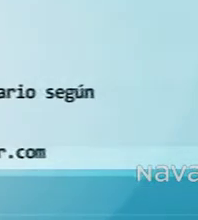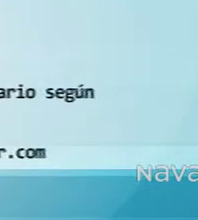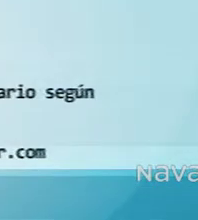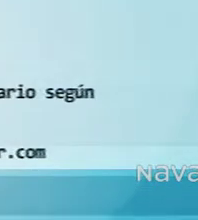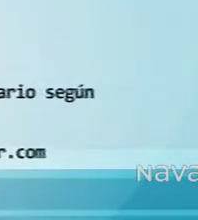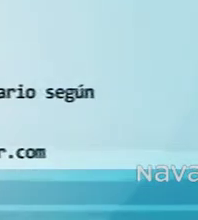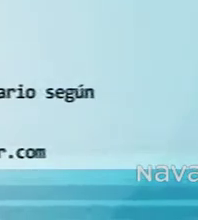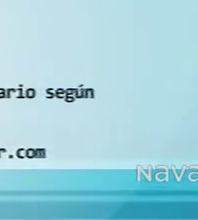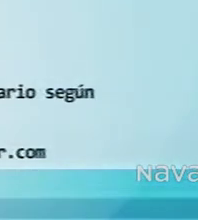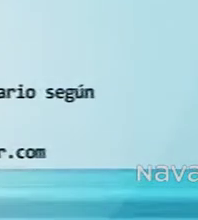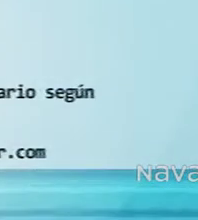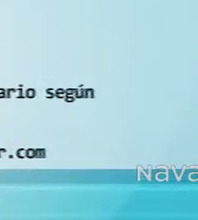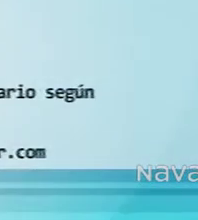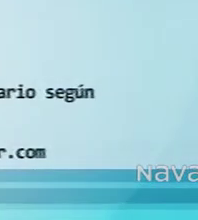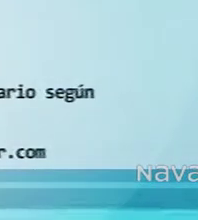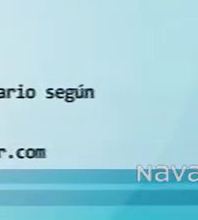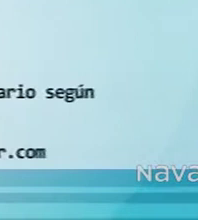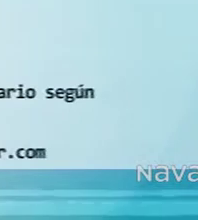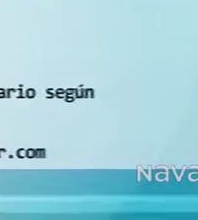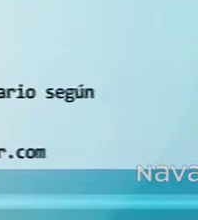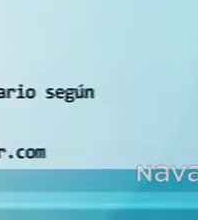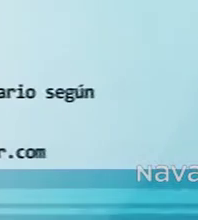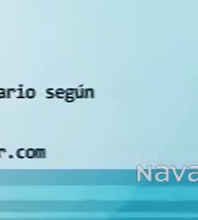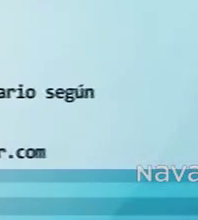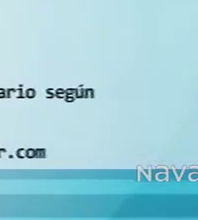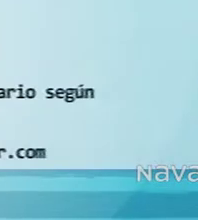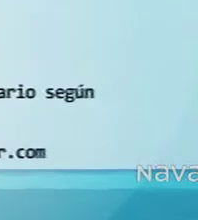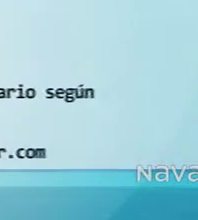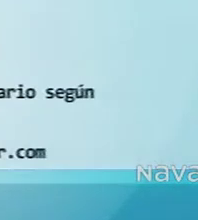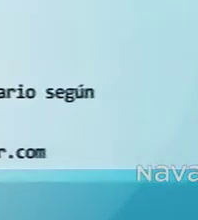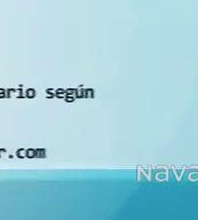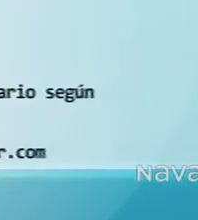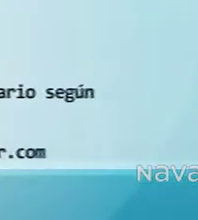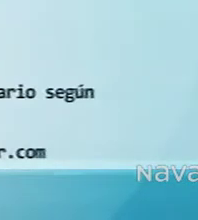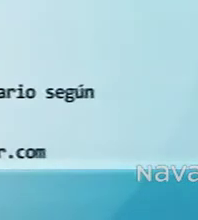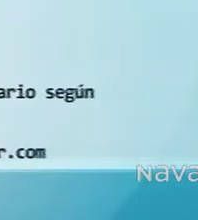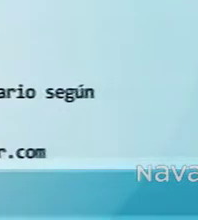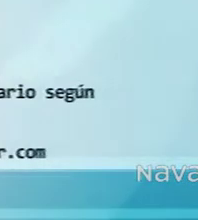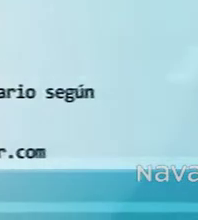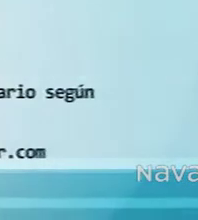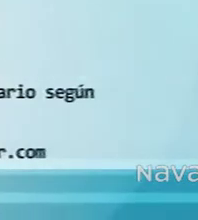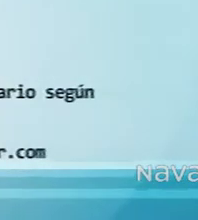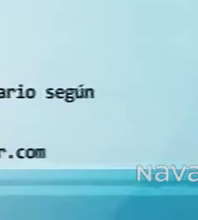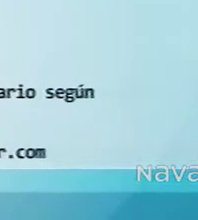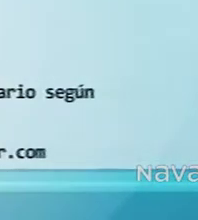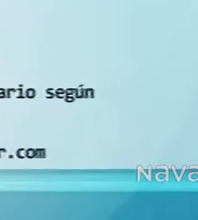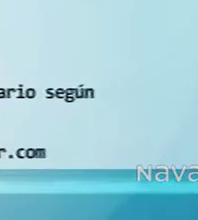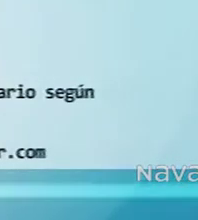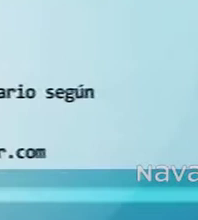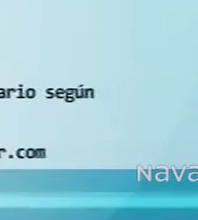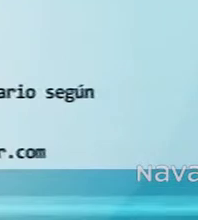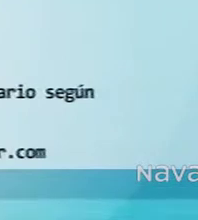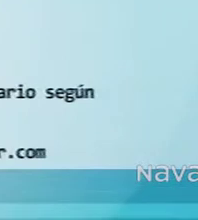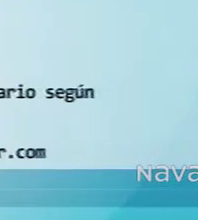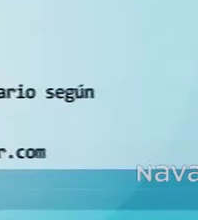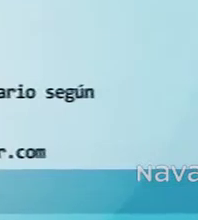y vehículo propio, así como experiencia en la materia. La empresa ofrece un contrato de sustitución. Para responder a la oferta, manda tus datos